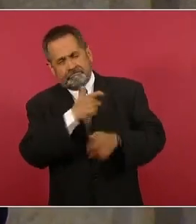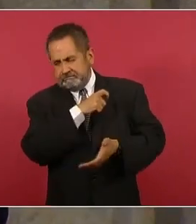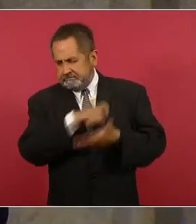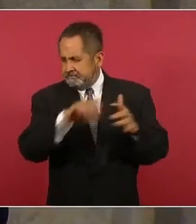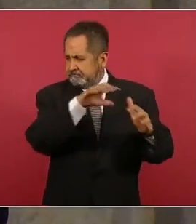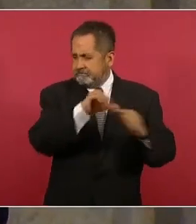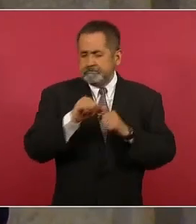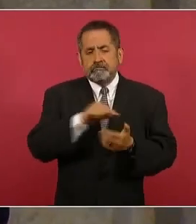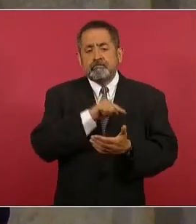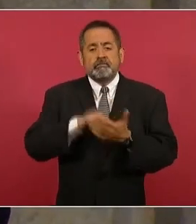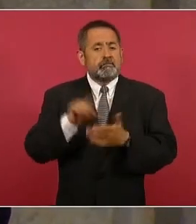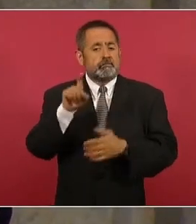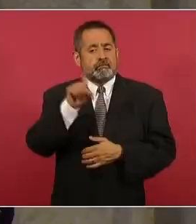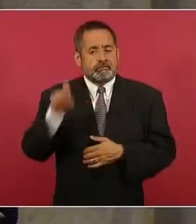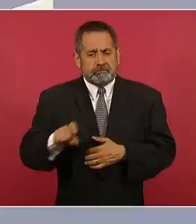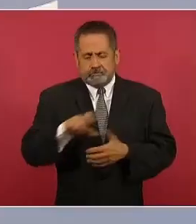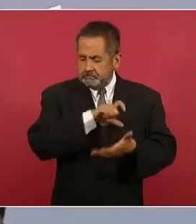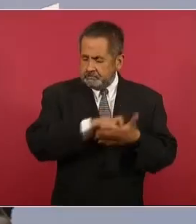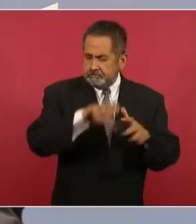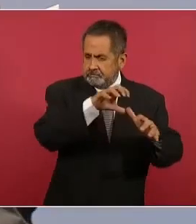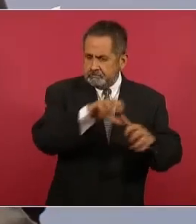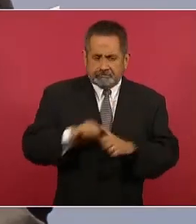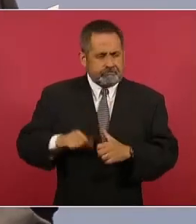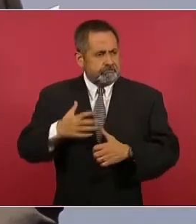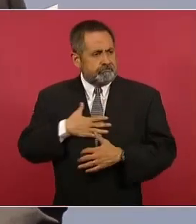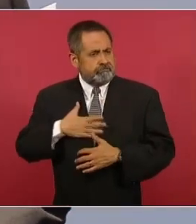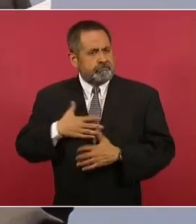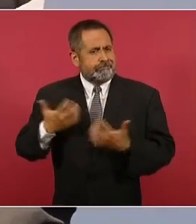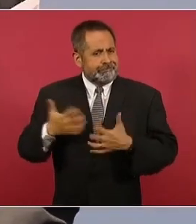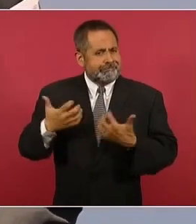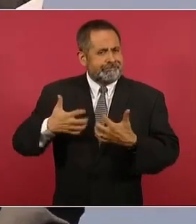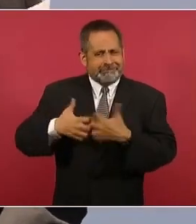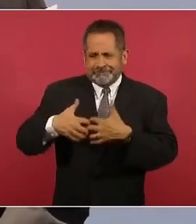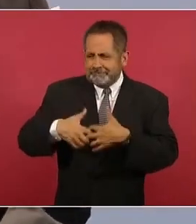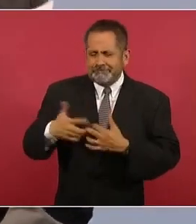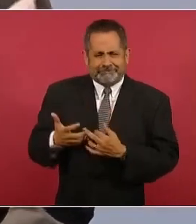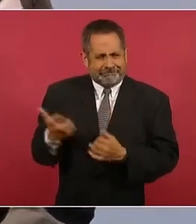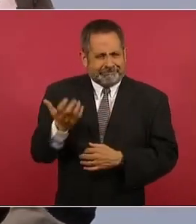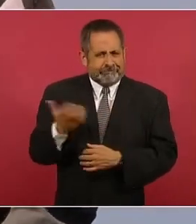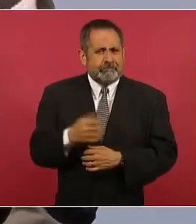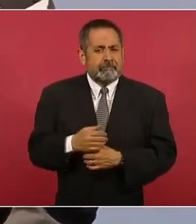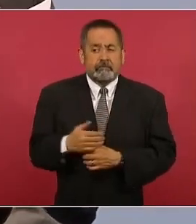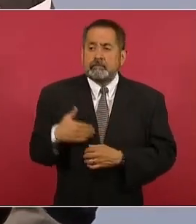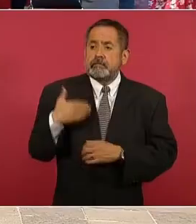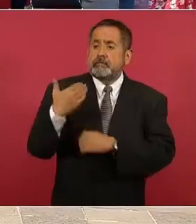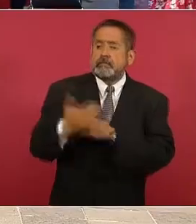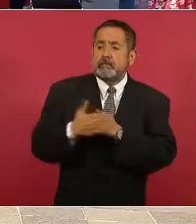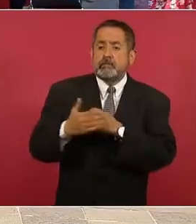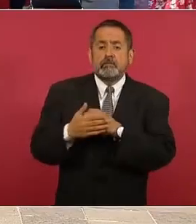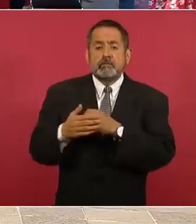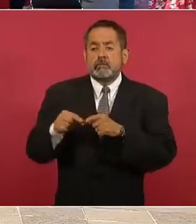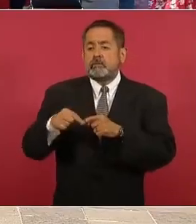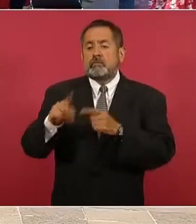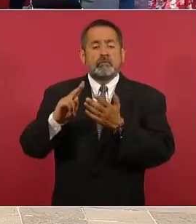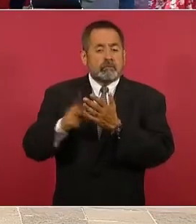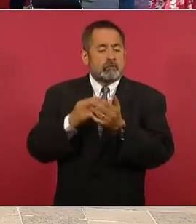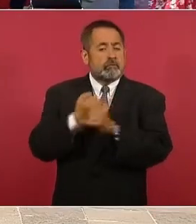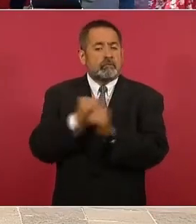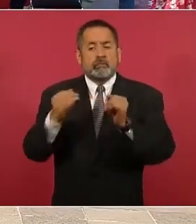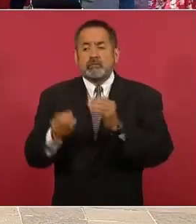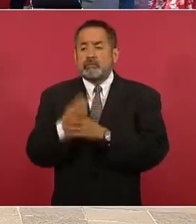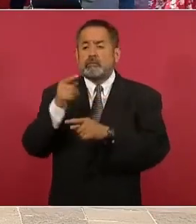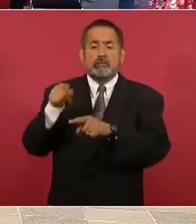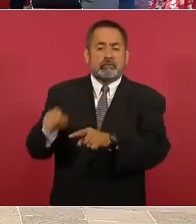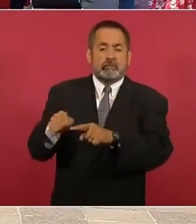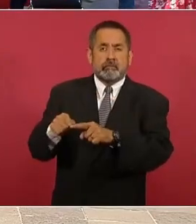en Texas, estamos por inaugurar una nueva refinería que no se hacía una refinería nueva desde